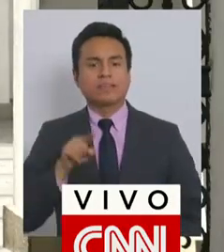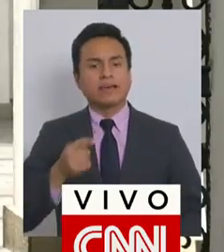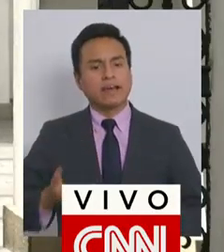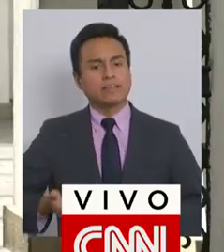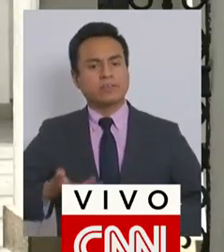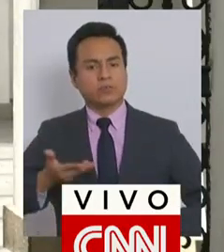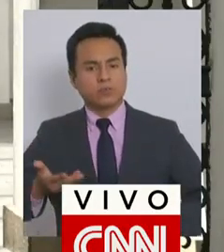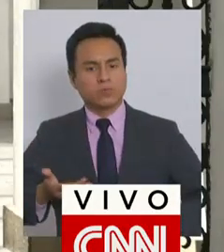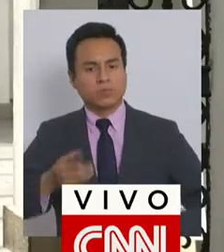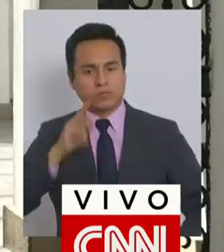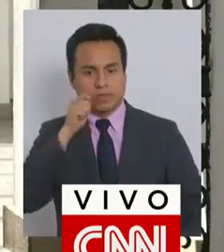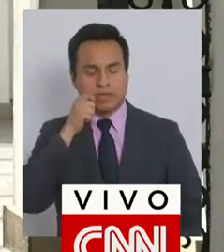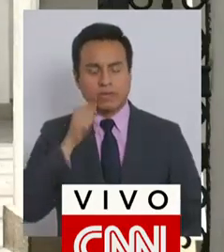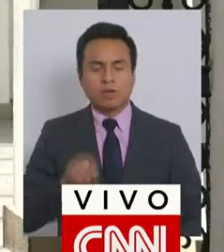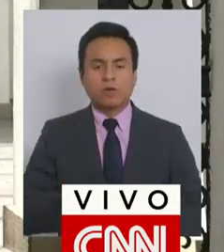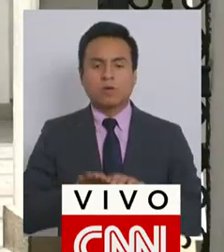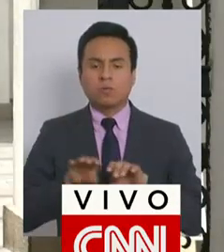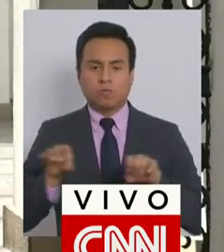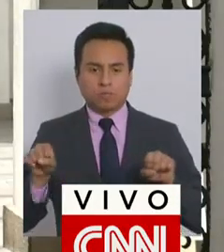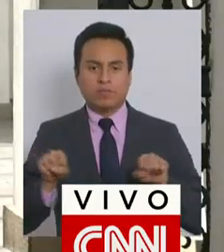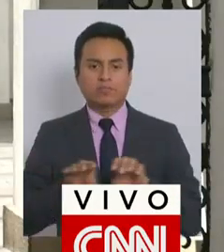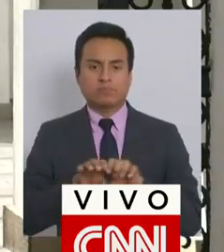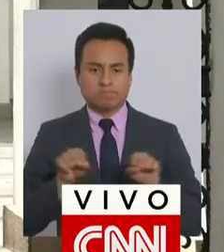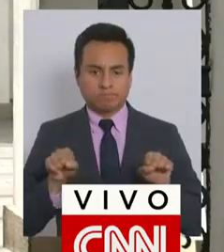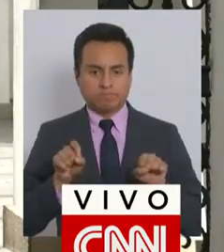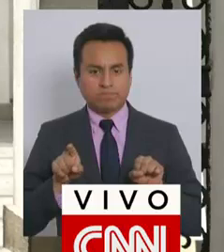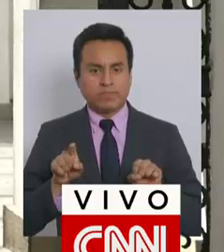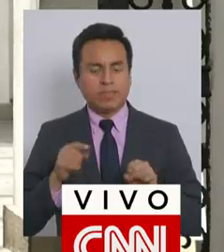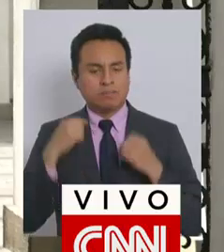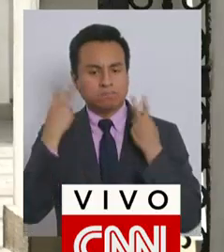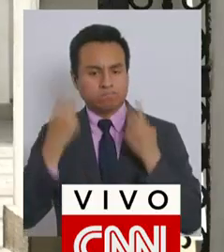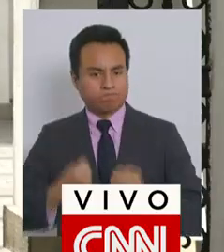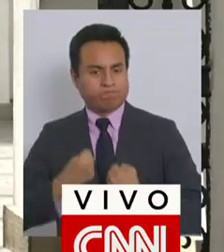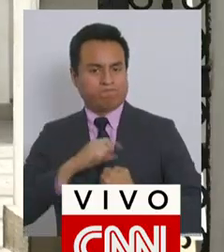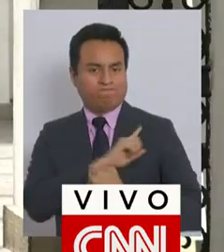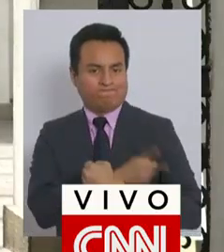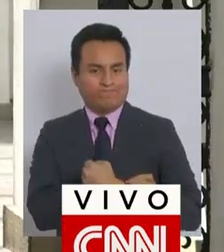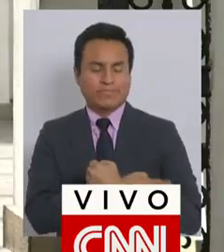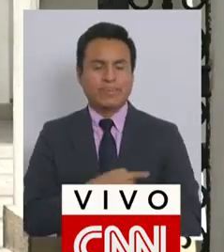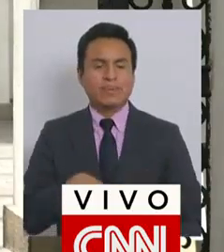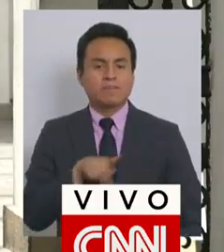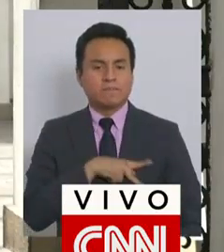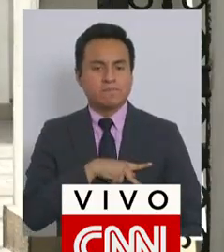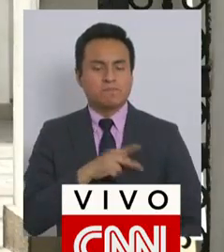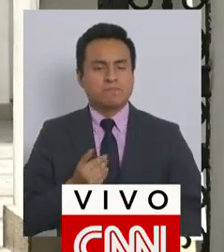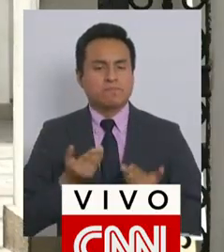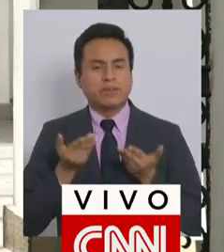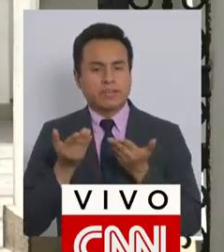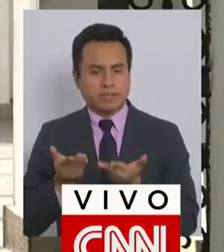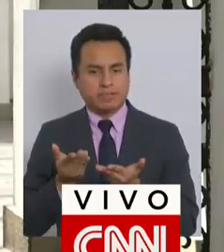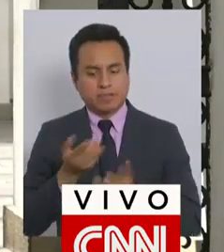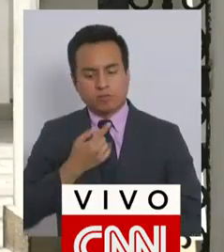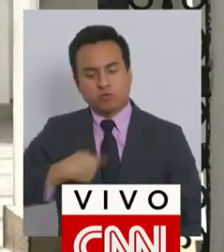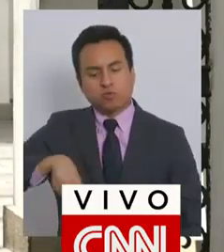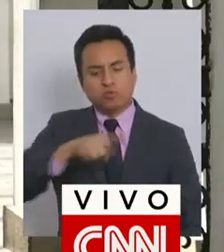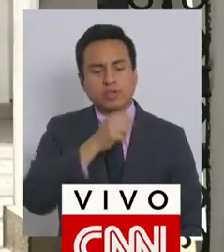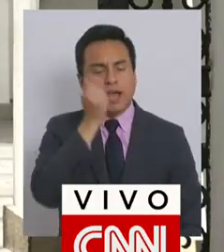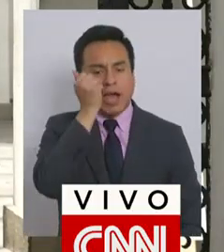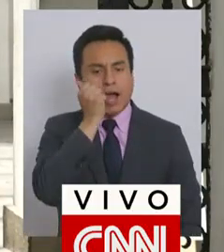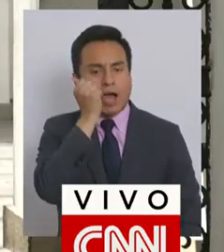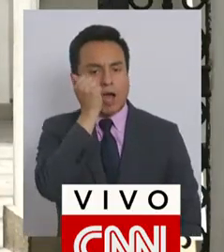actitud, ese compromiso, esa valentía merece nuestro